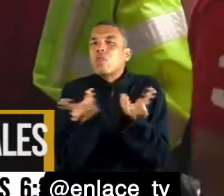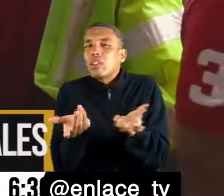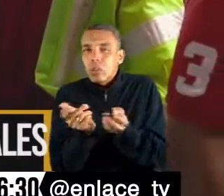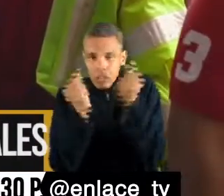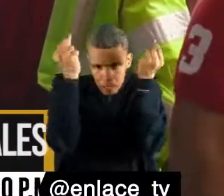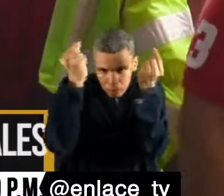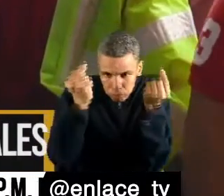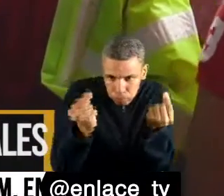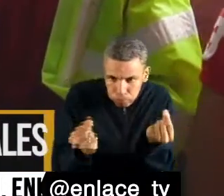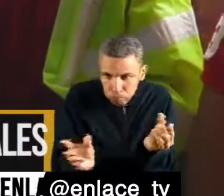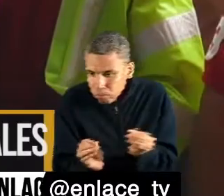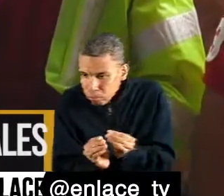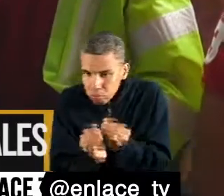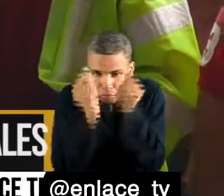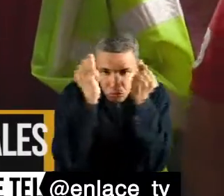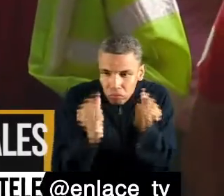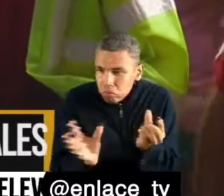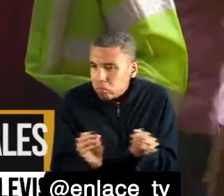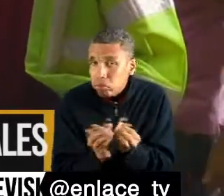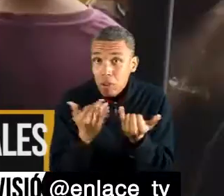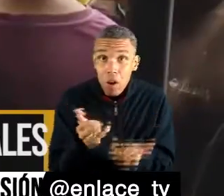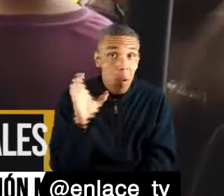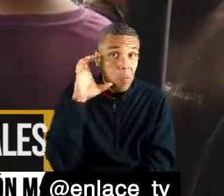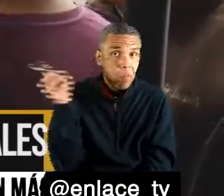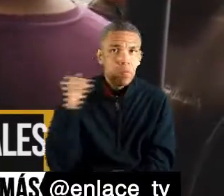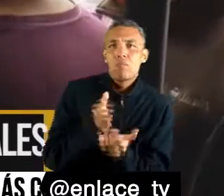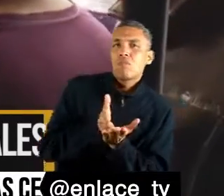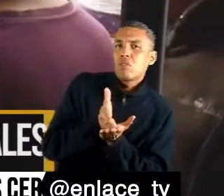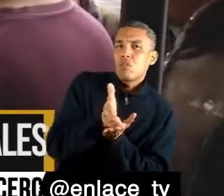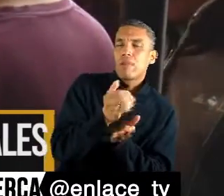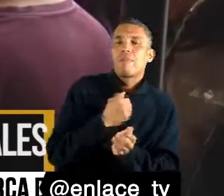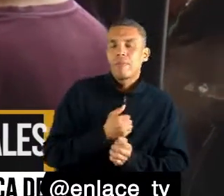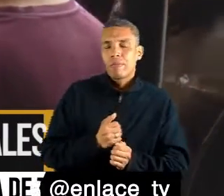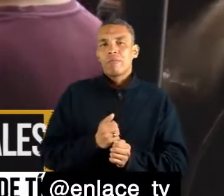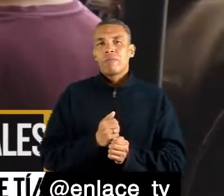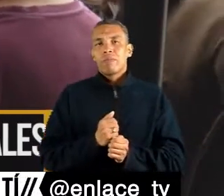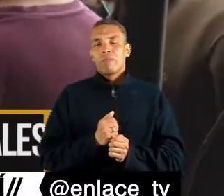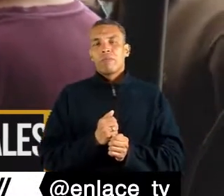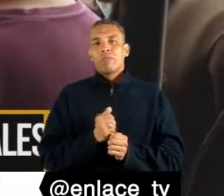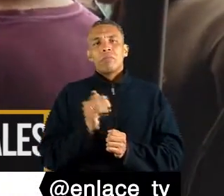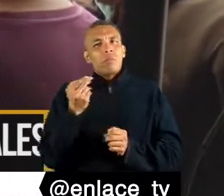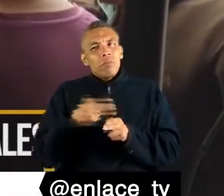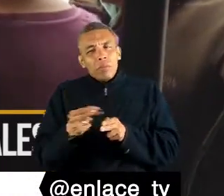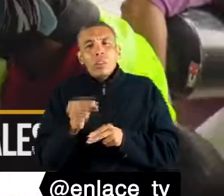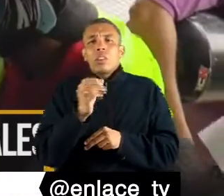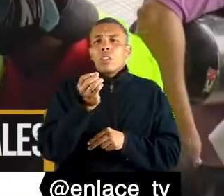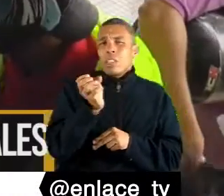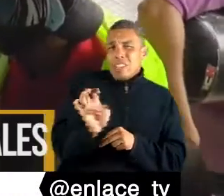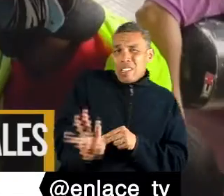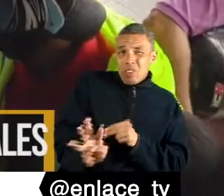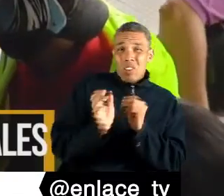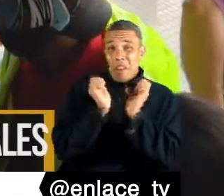distintos directorios y los delegados a la Asamblea Nacional prevista para los días 14 y 15 de mayo,